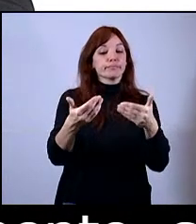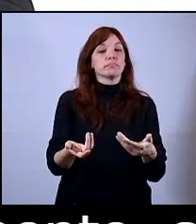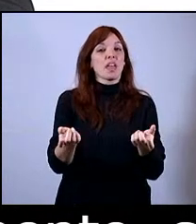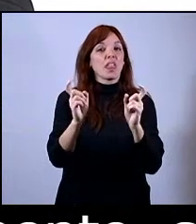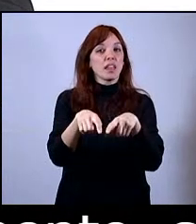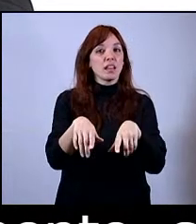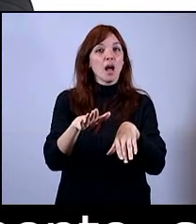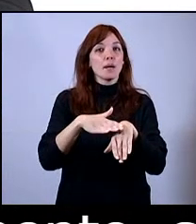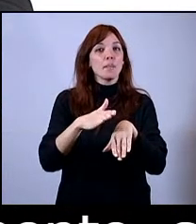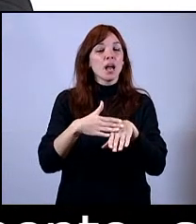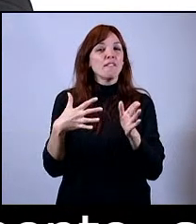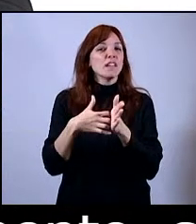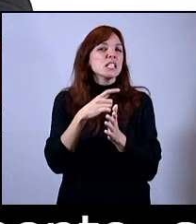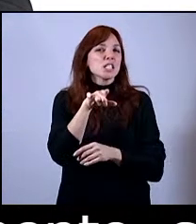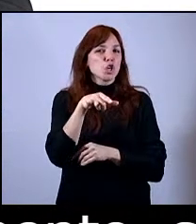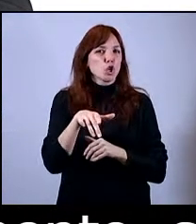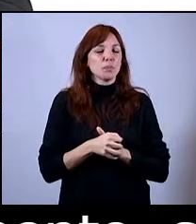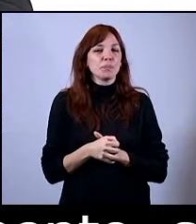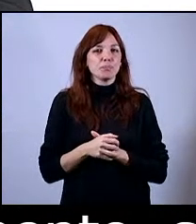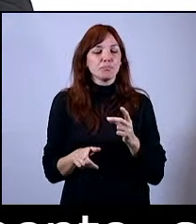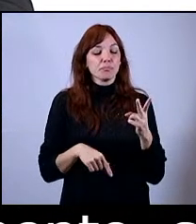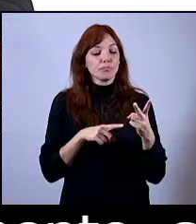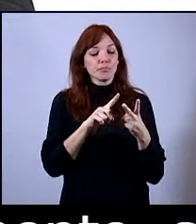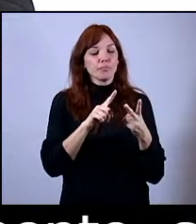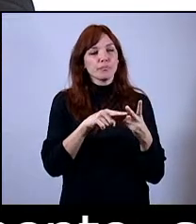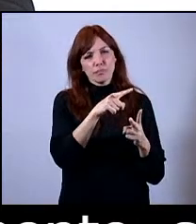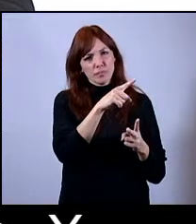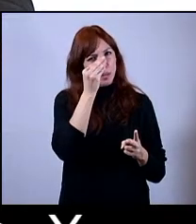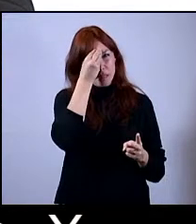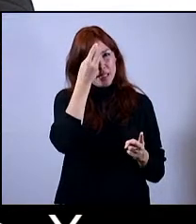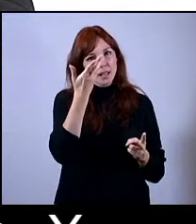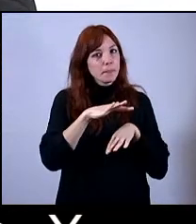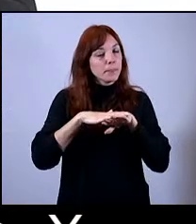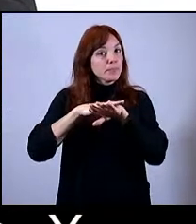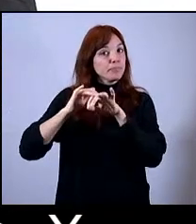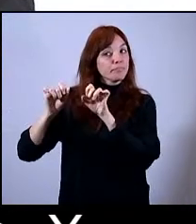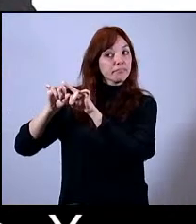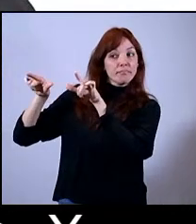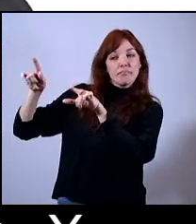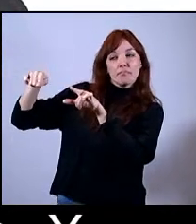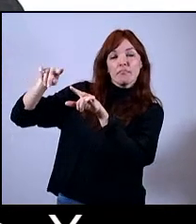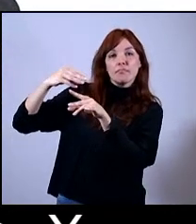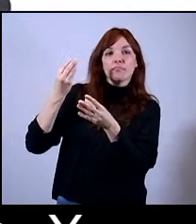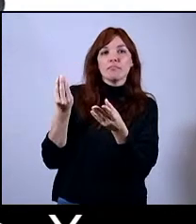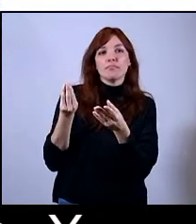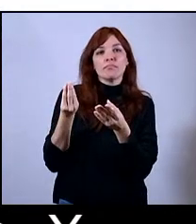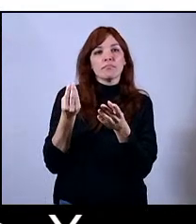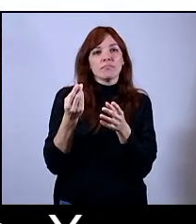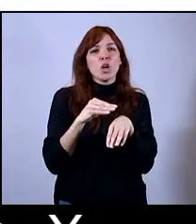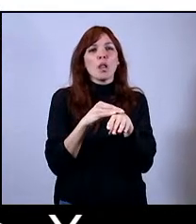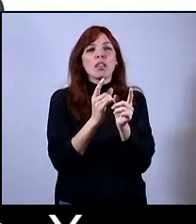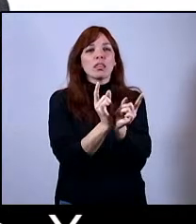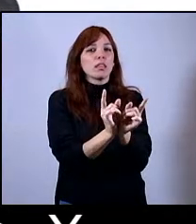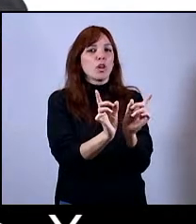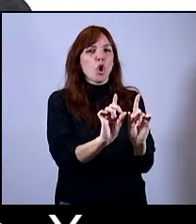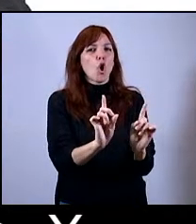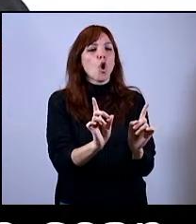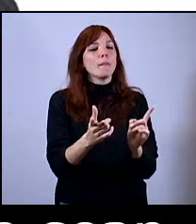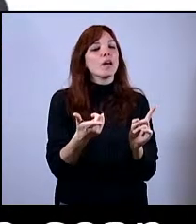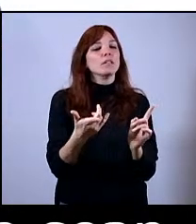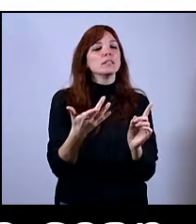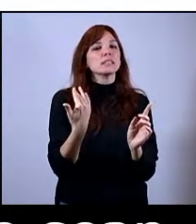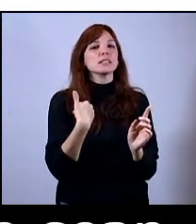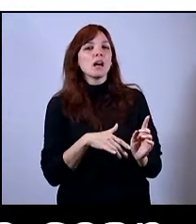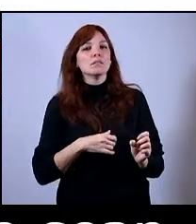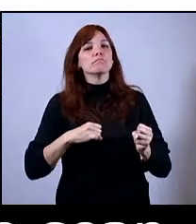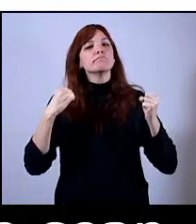una determinada fecha o no. Y segundo, ¿qué cree que debe hacer el ministerio que no sea tiritas, sino que sea algo ya